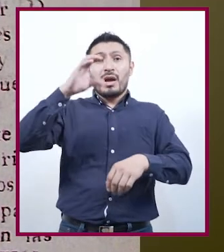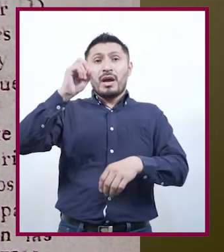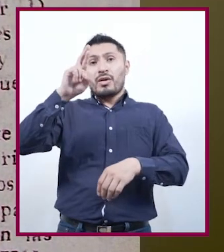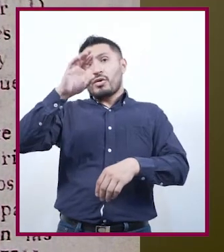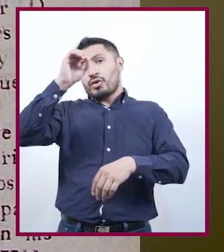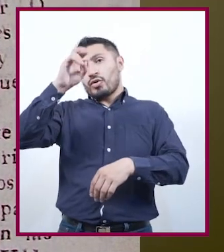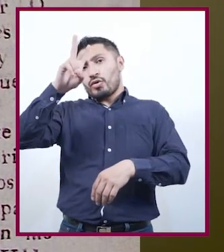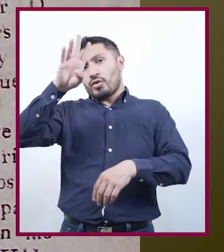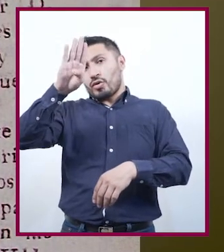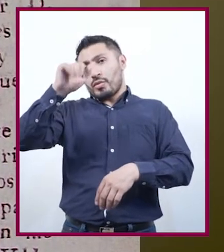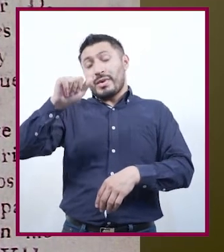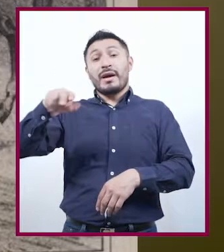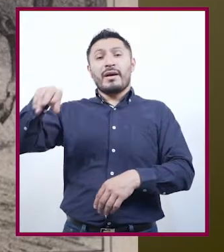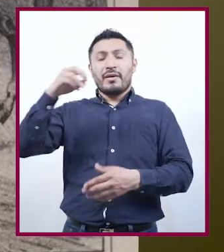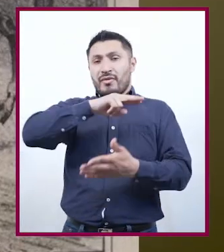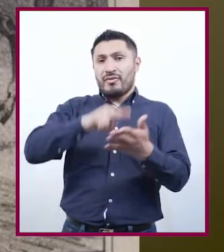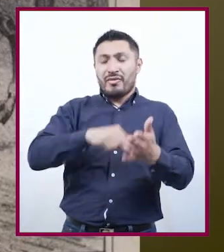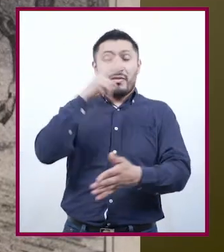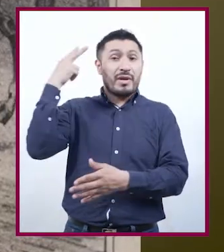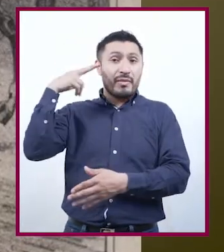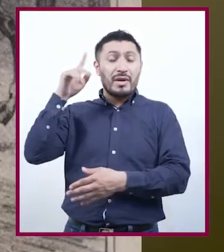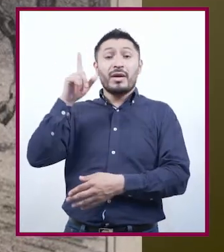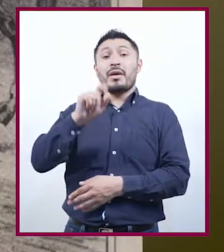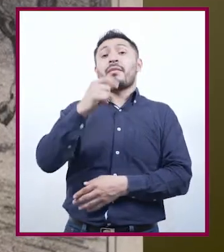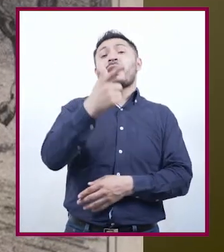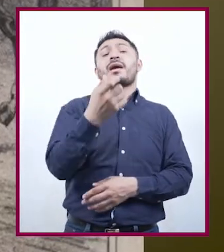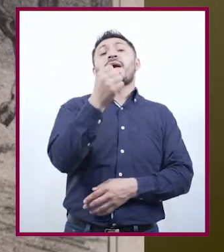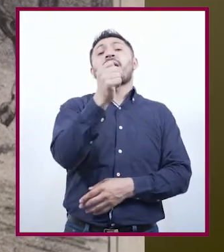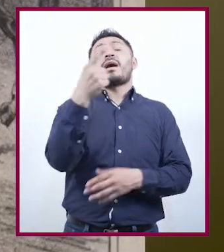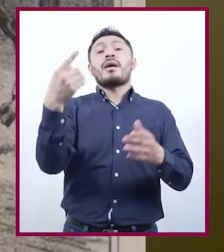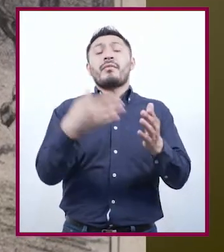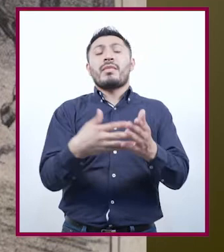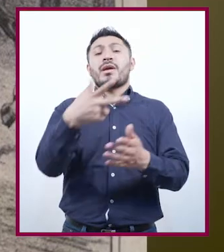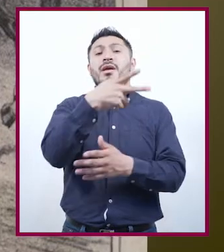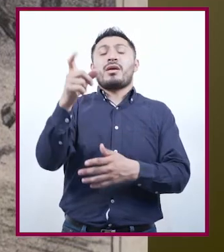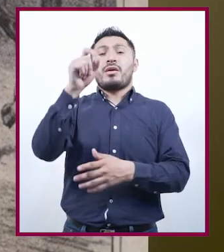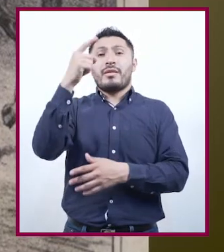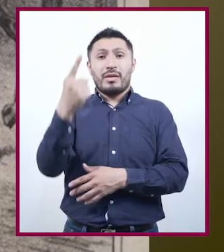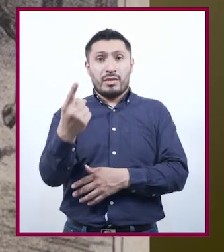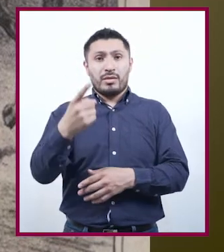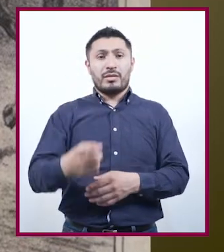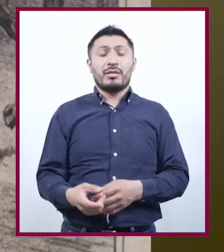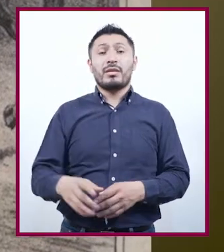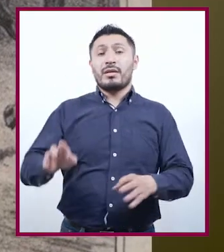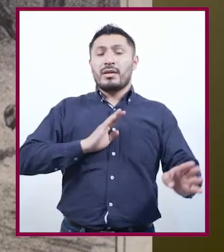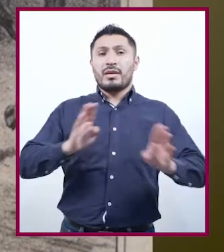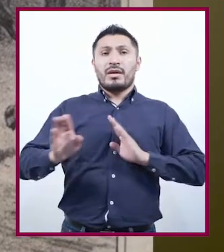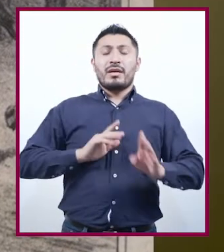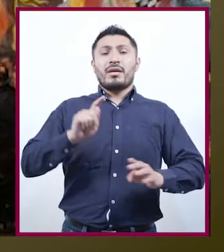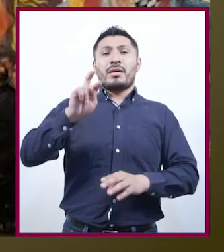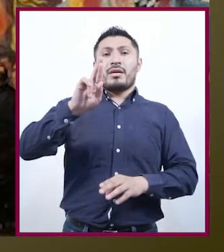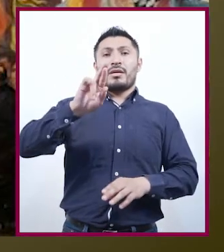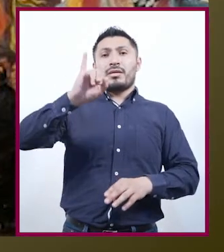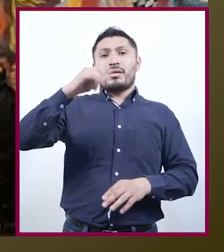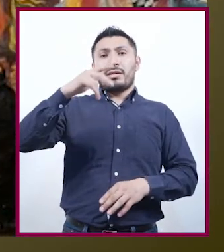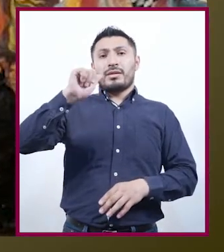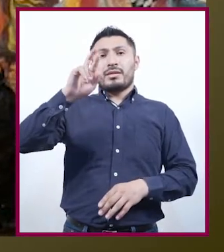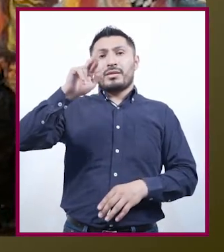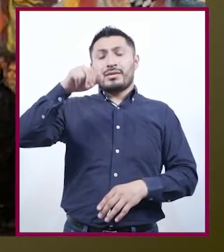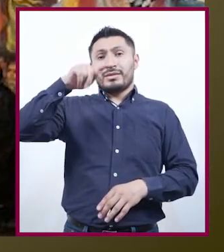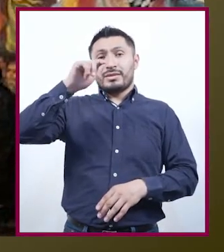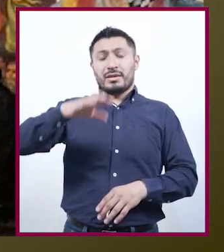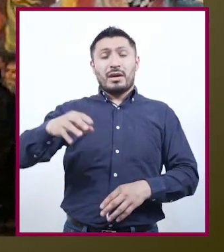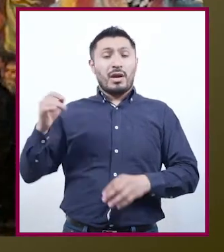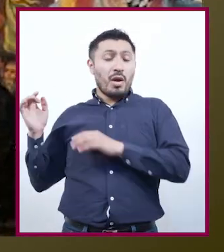Córdoba firmados en Veracruz. Y es así como el 27 de septiembre de 1821, el